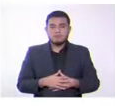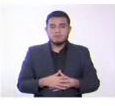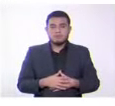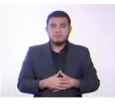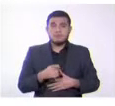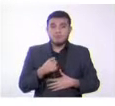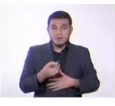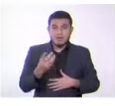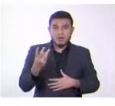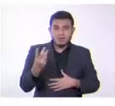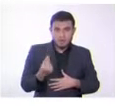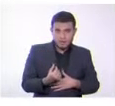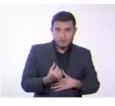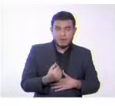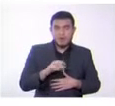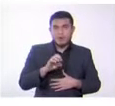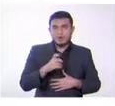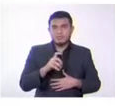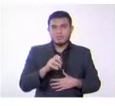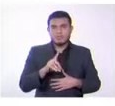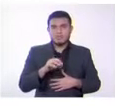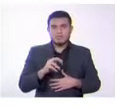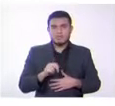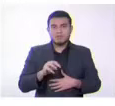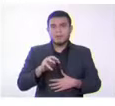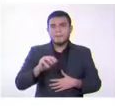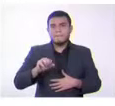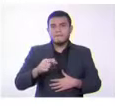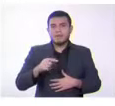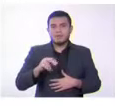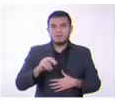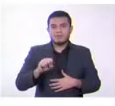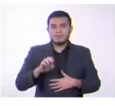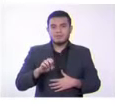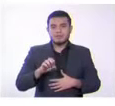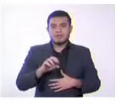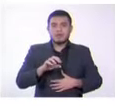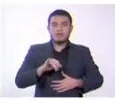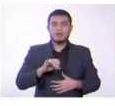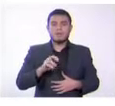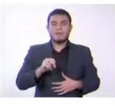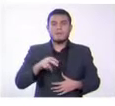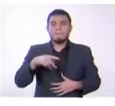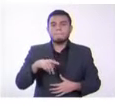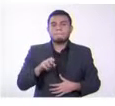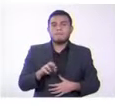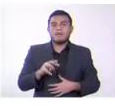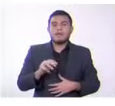Calcular el estado de oxidación del manganeso en el ion permanganato.